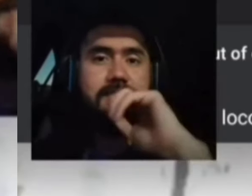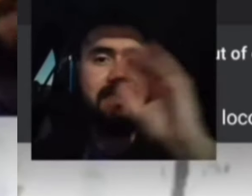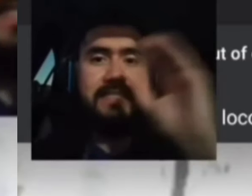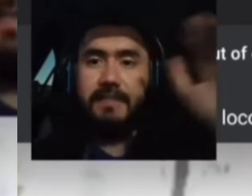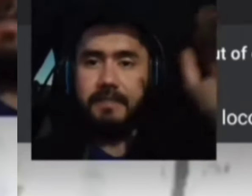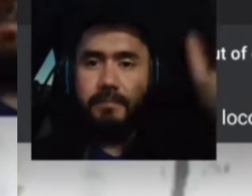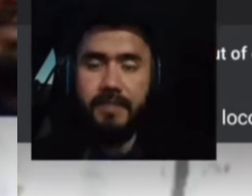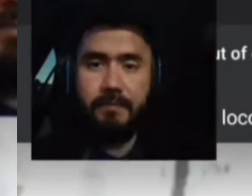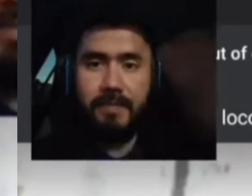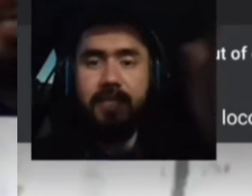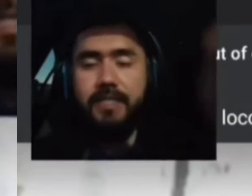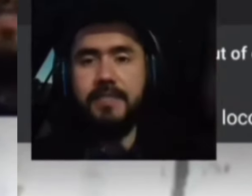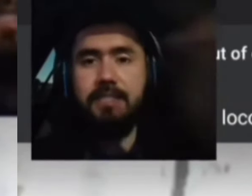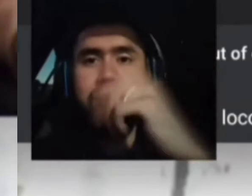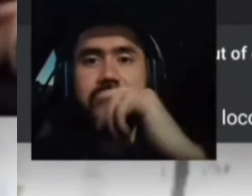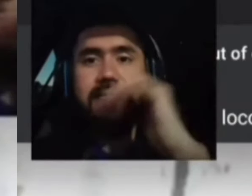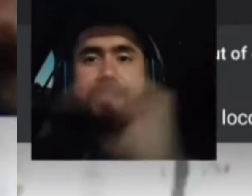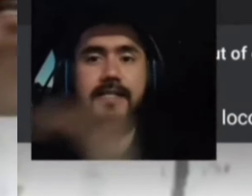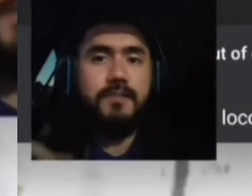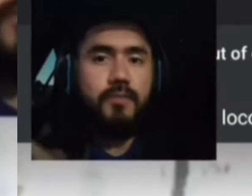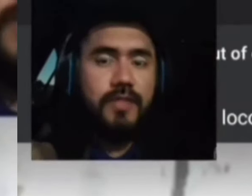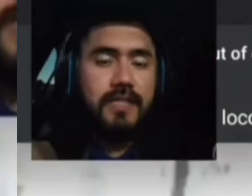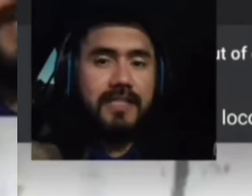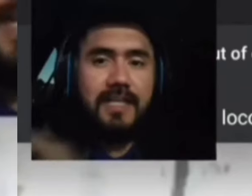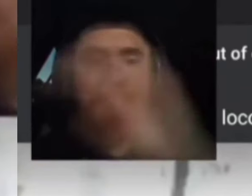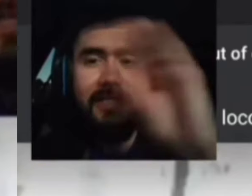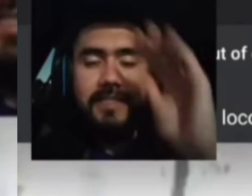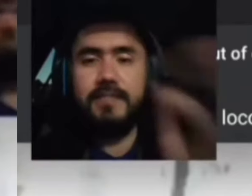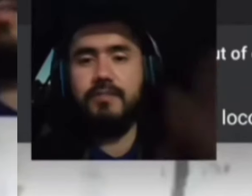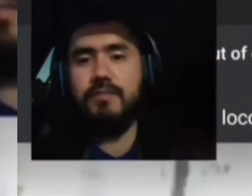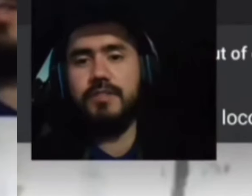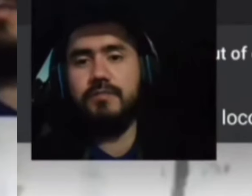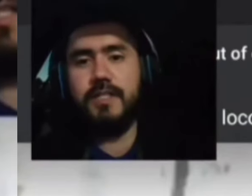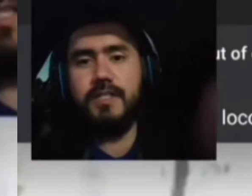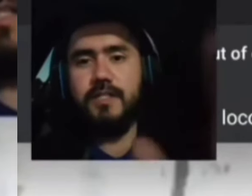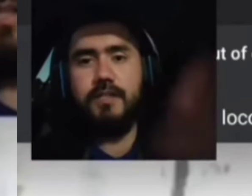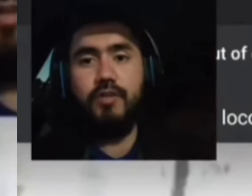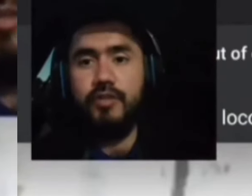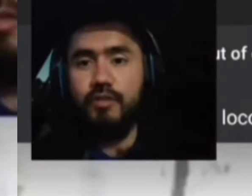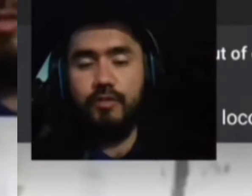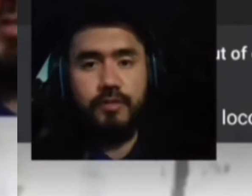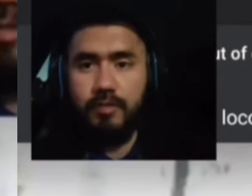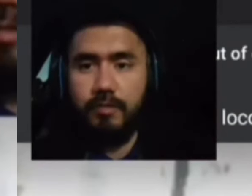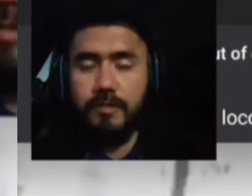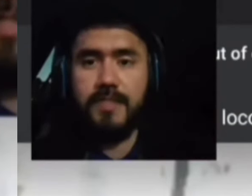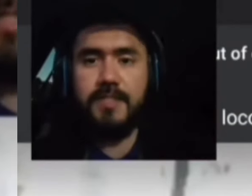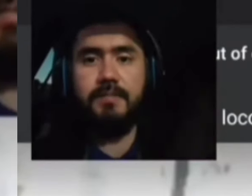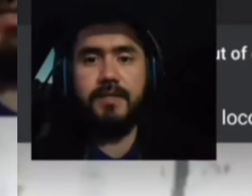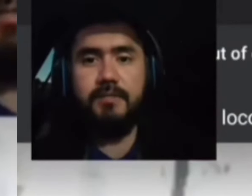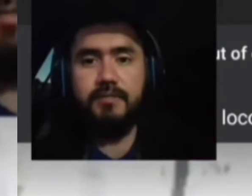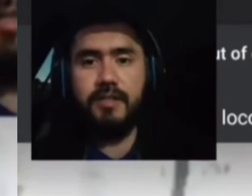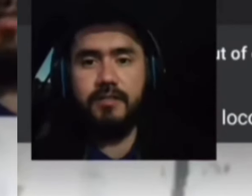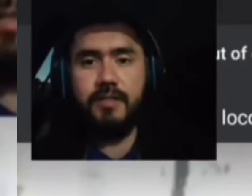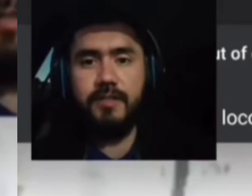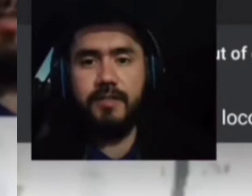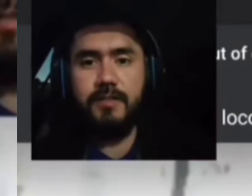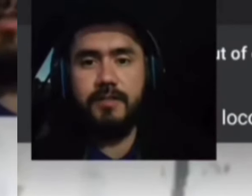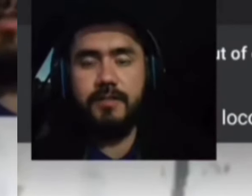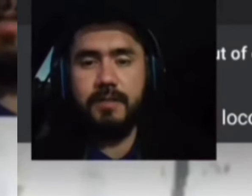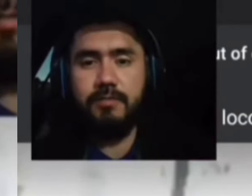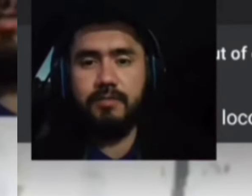panistas, prianistas, responden literalmente así como esta mujer. Y yo tengo evidencia para demostrar lo que